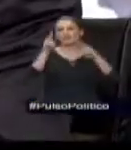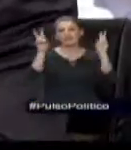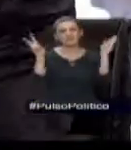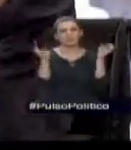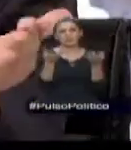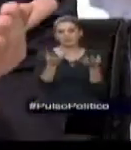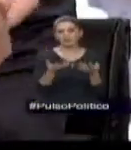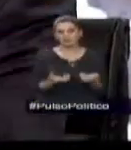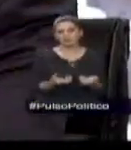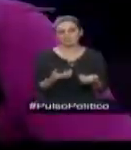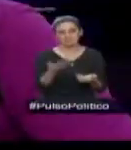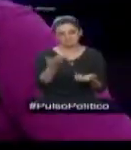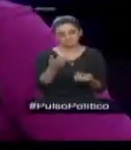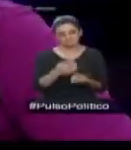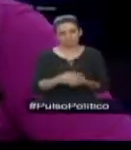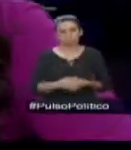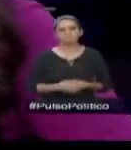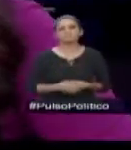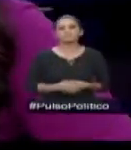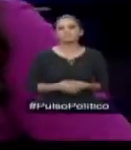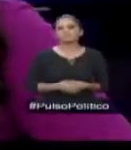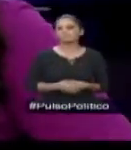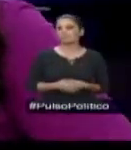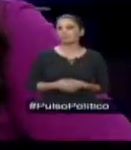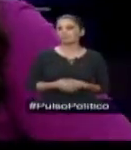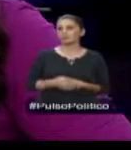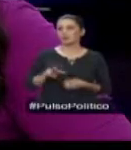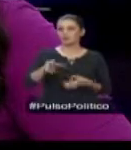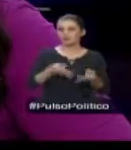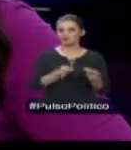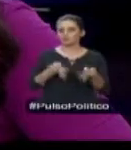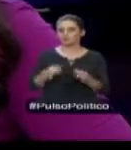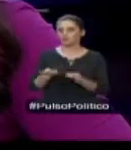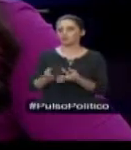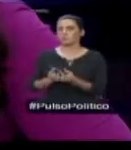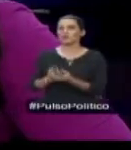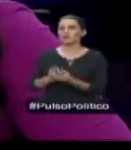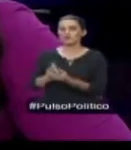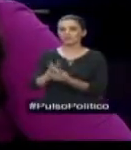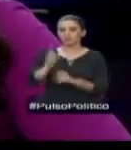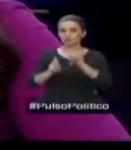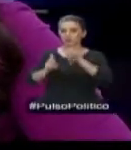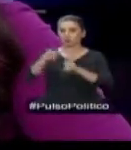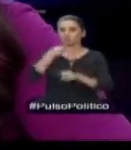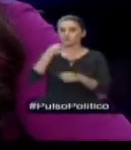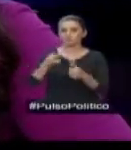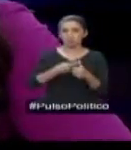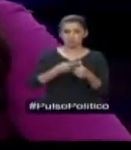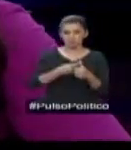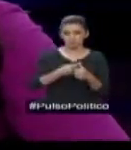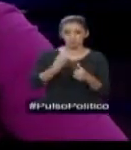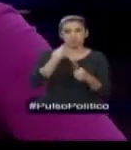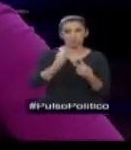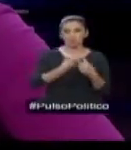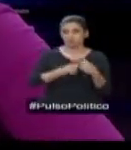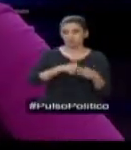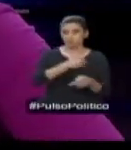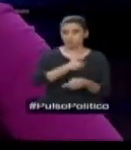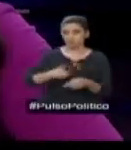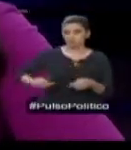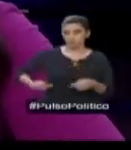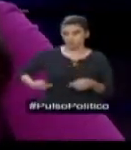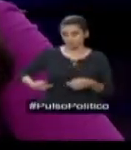consultar véronique arias minutos a ver hay tres mecanismos por los cuales se puede realizar una consulta popular la primera de iniciativa del presidente de la